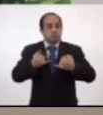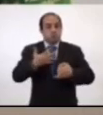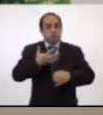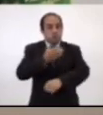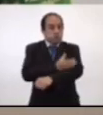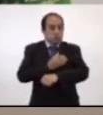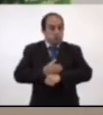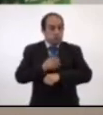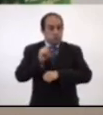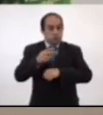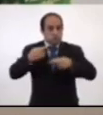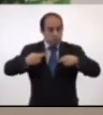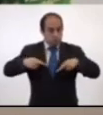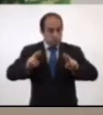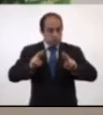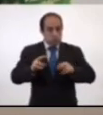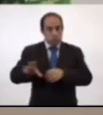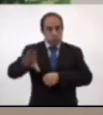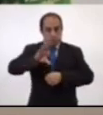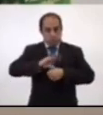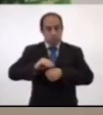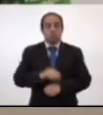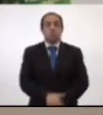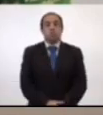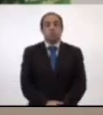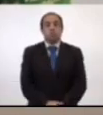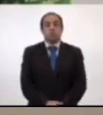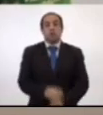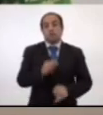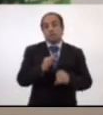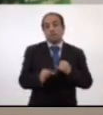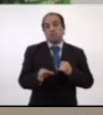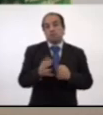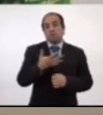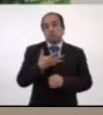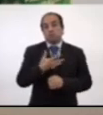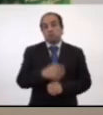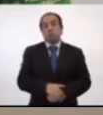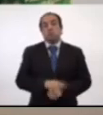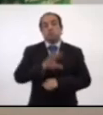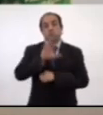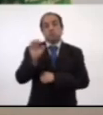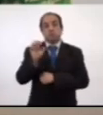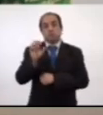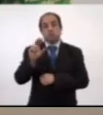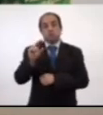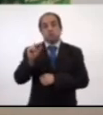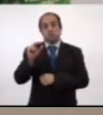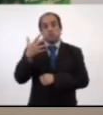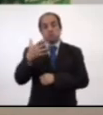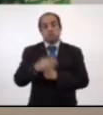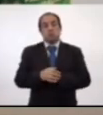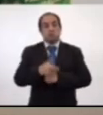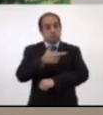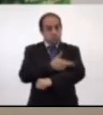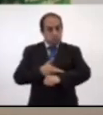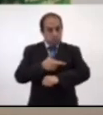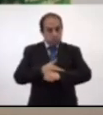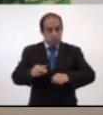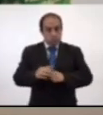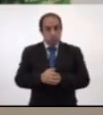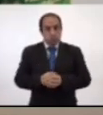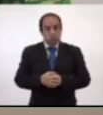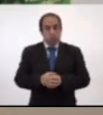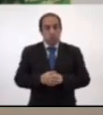acompañamiento y la representación integral. Finalmente, hemos generado 585 gestiones de actos